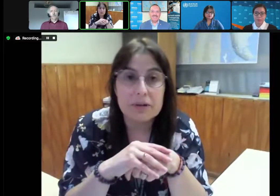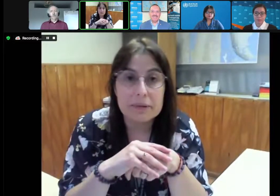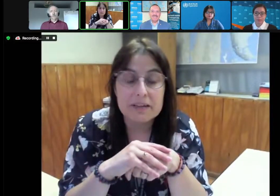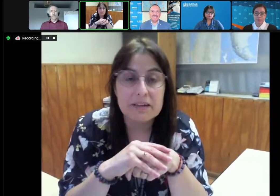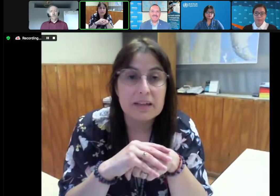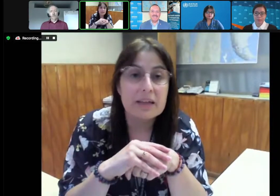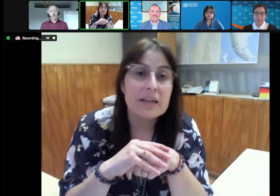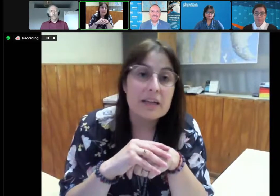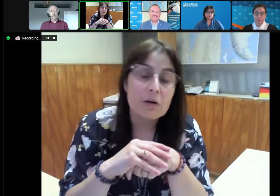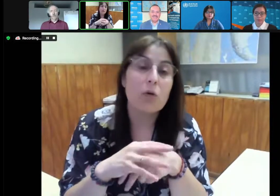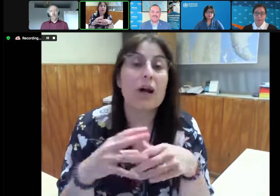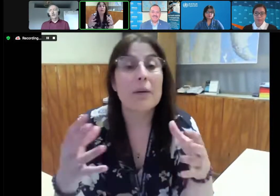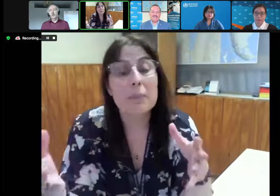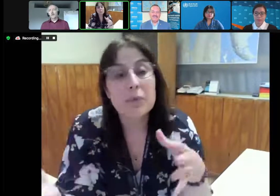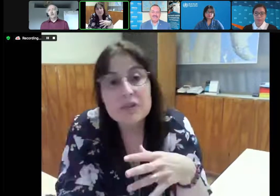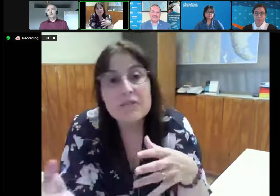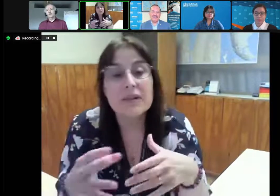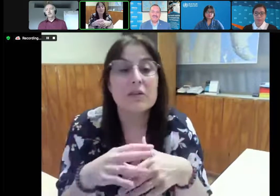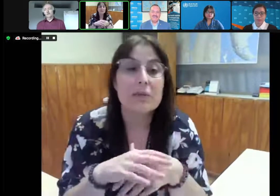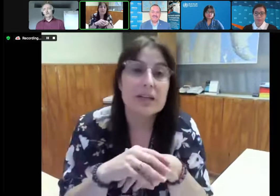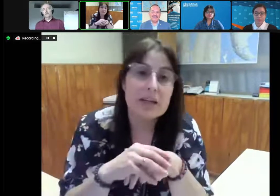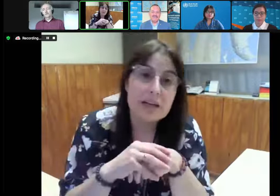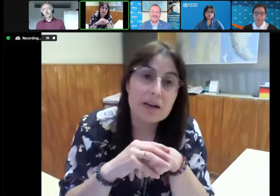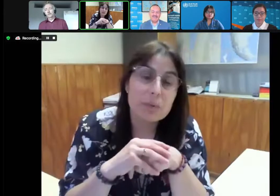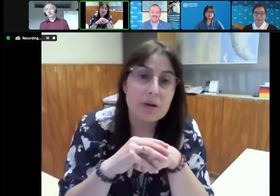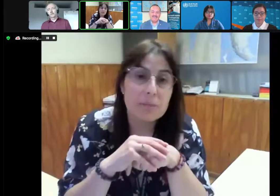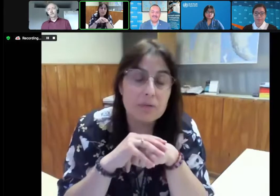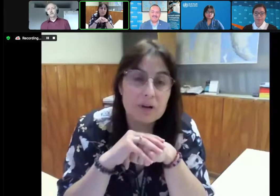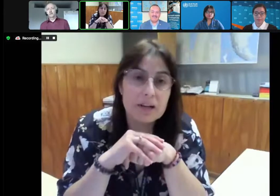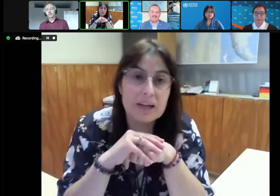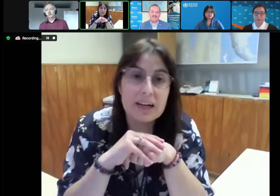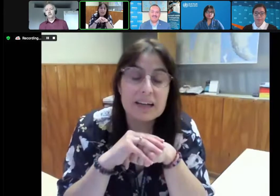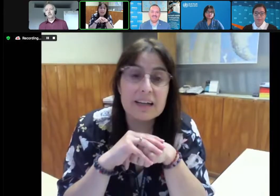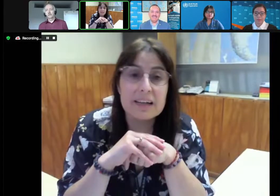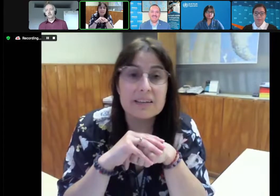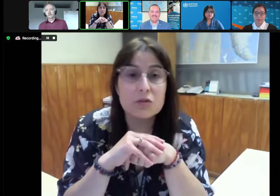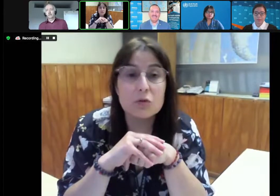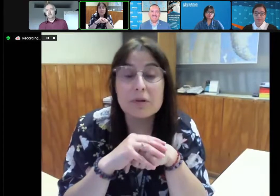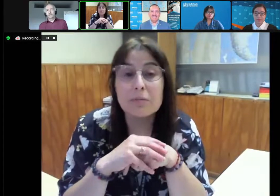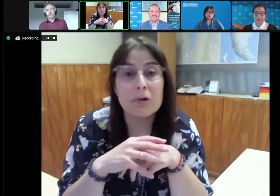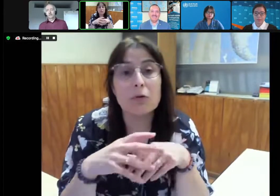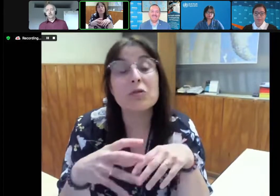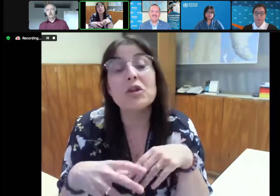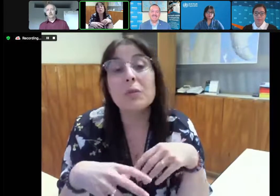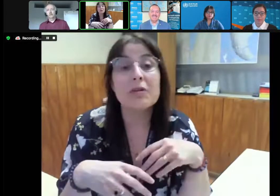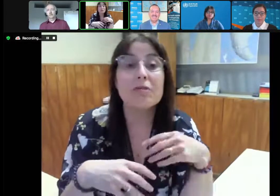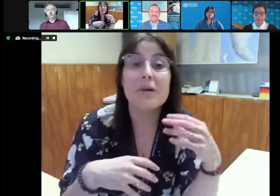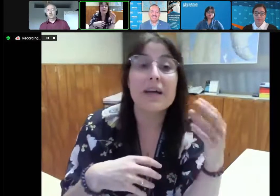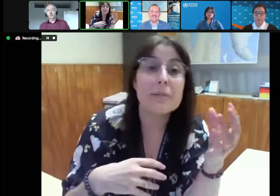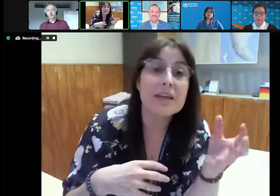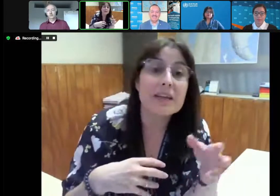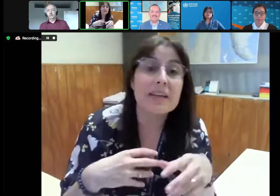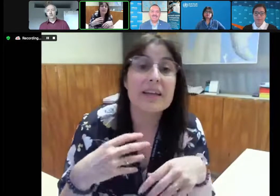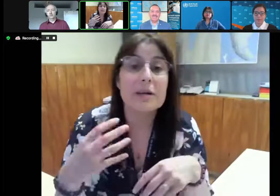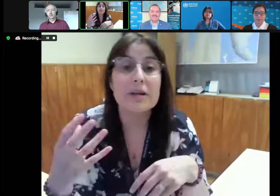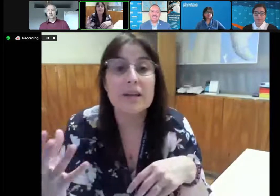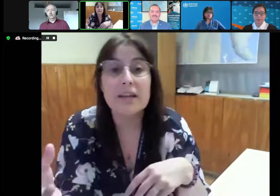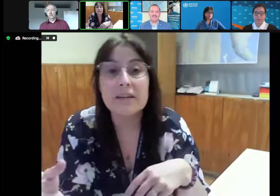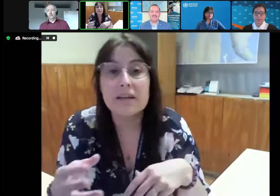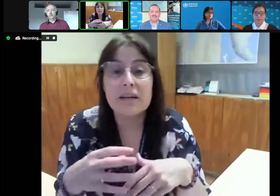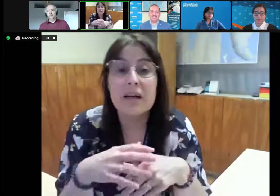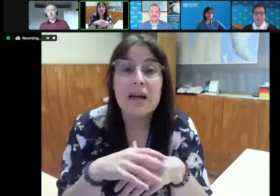normalidad nuevamente, o a la posible normalidad que podamos llegar. Se suman otro tipo de enfermedades emergentes